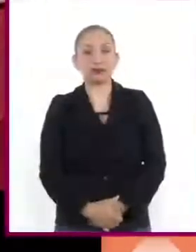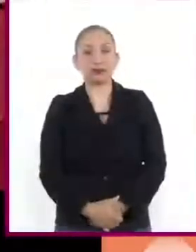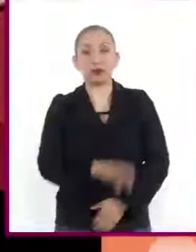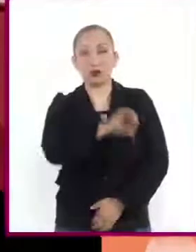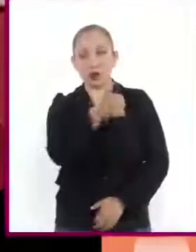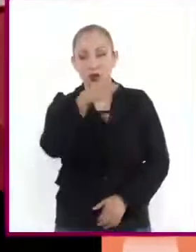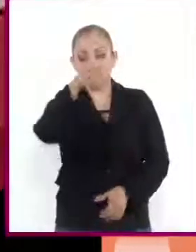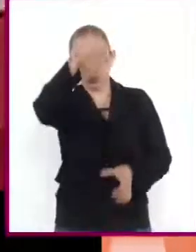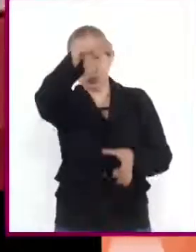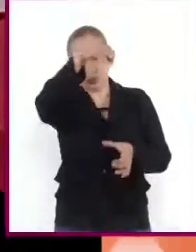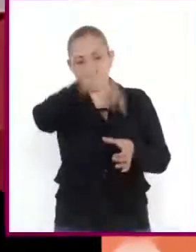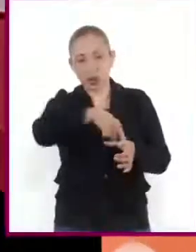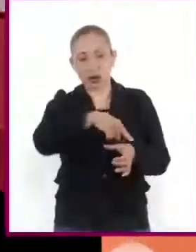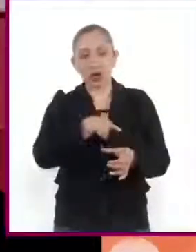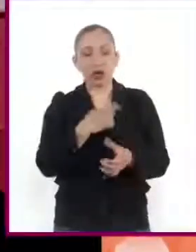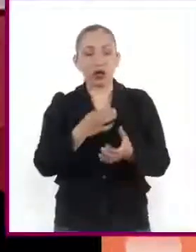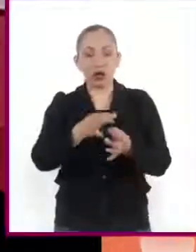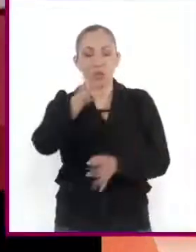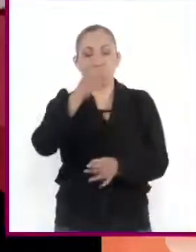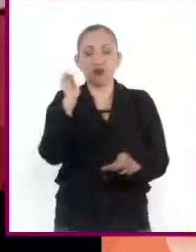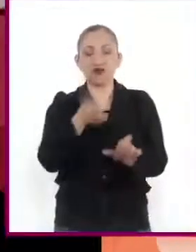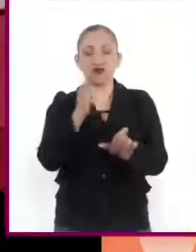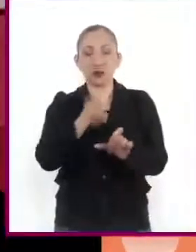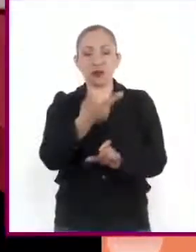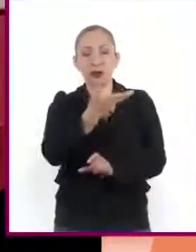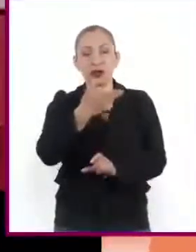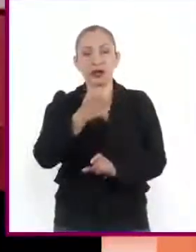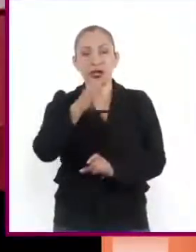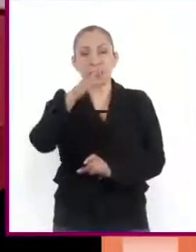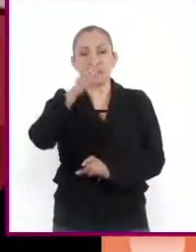y en el otro el clavo de hierro.